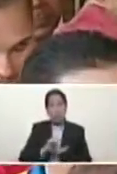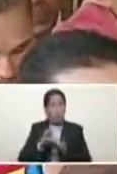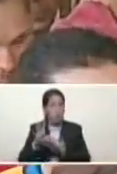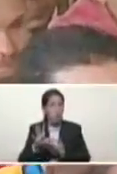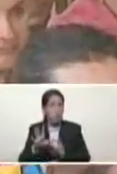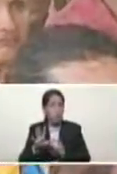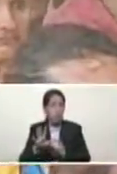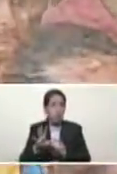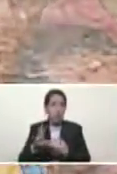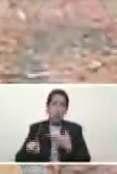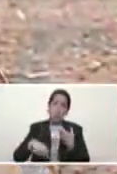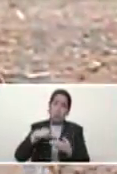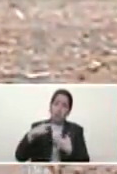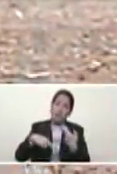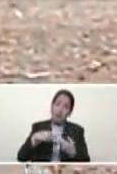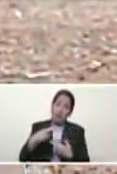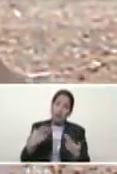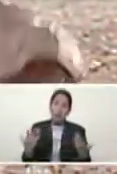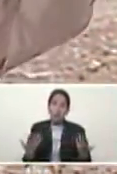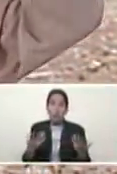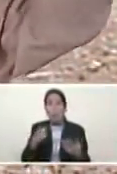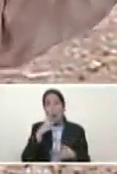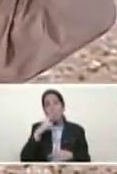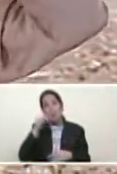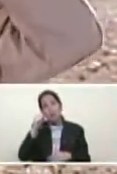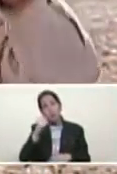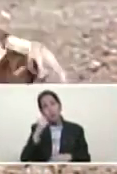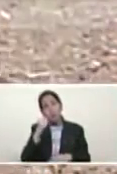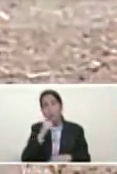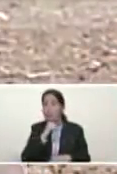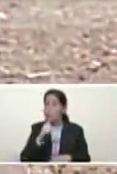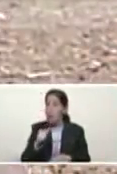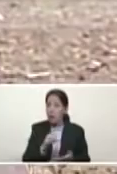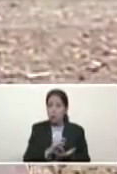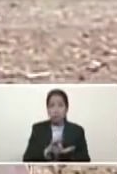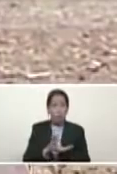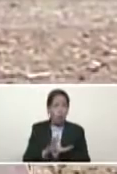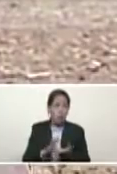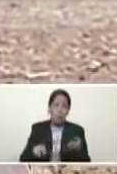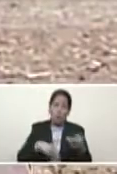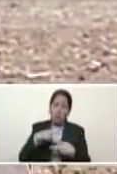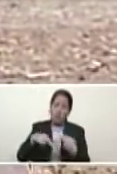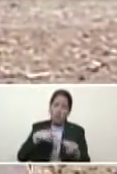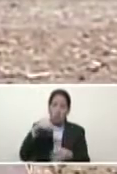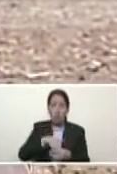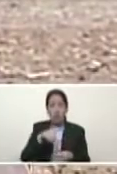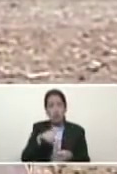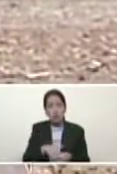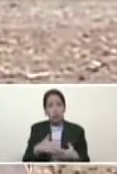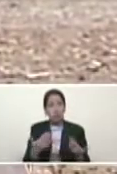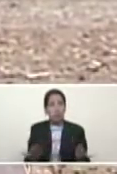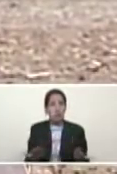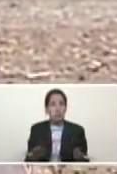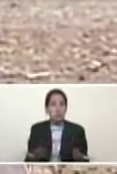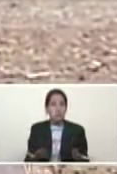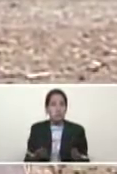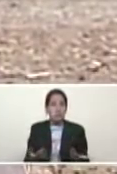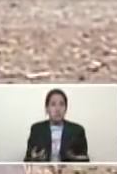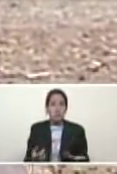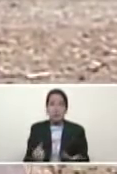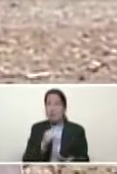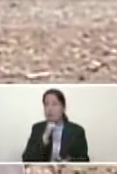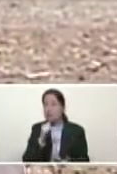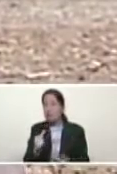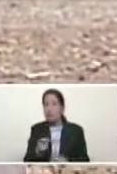revocatorio. Que Maduro es muy malo. Bueno, me saca en un referéndum revocatorio. Que es malo